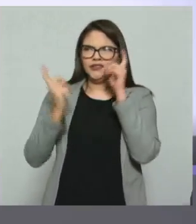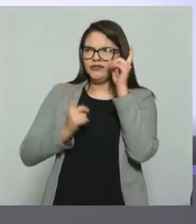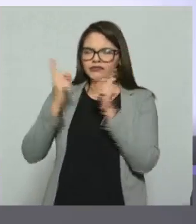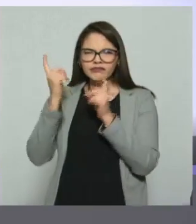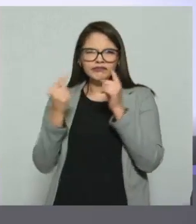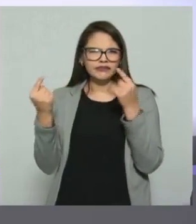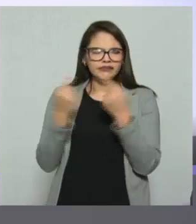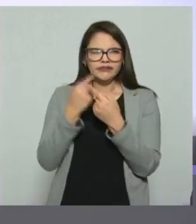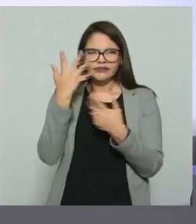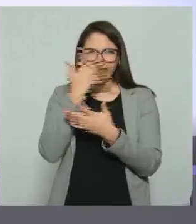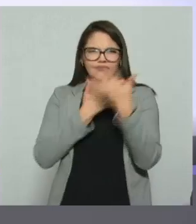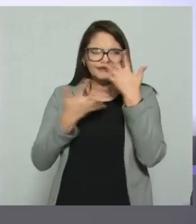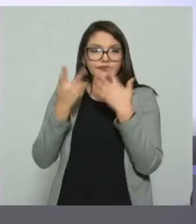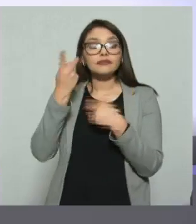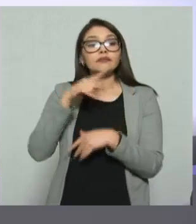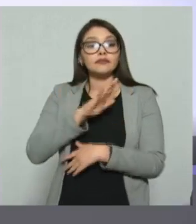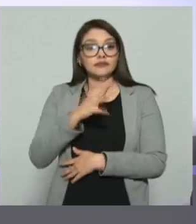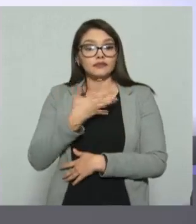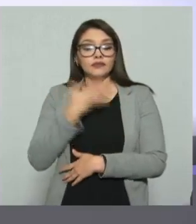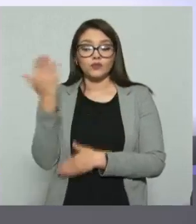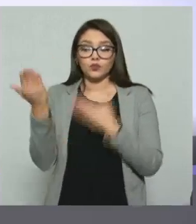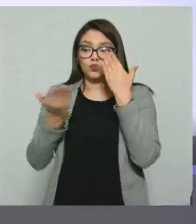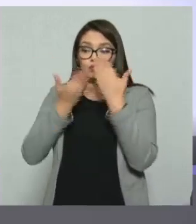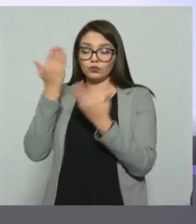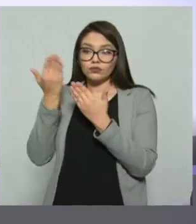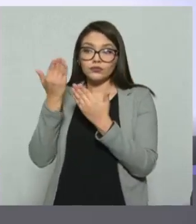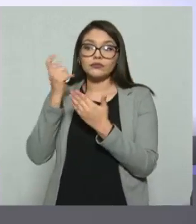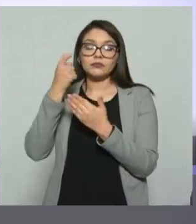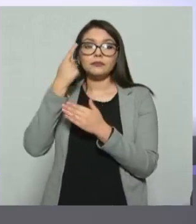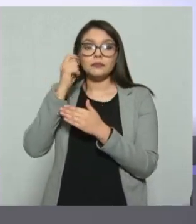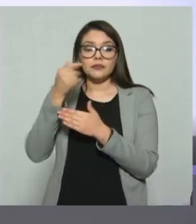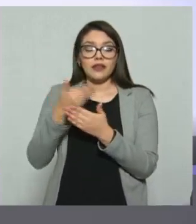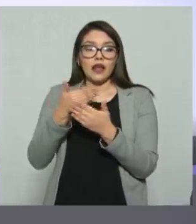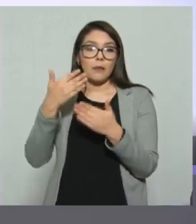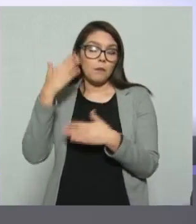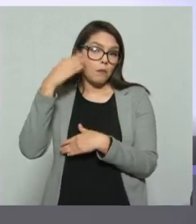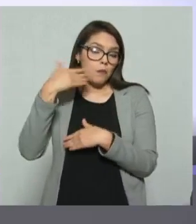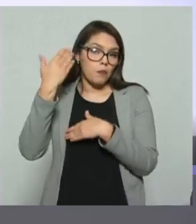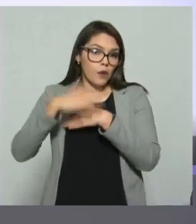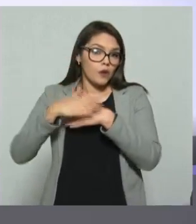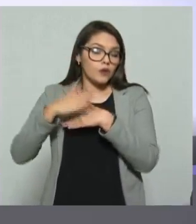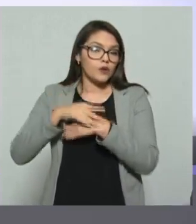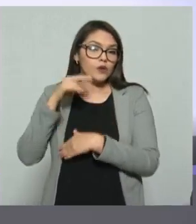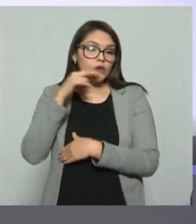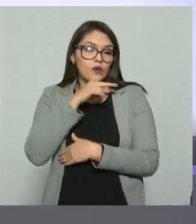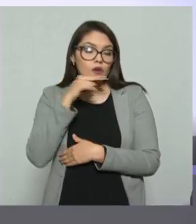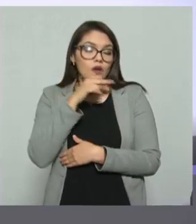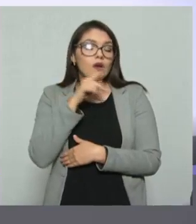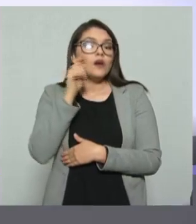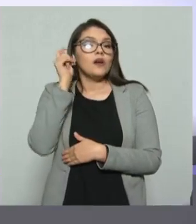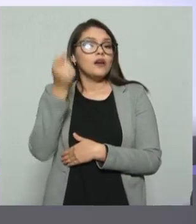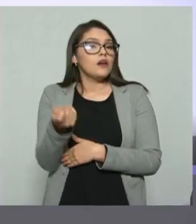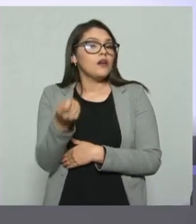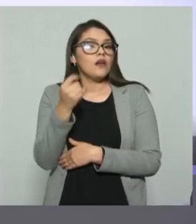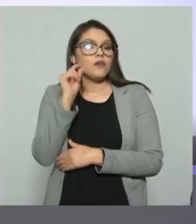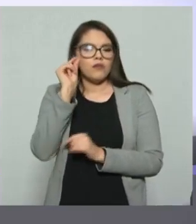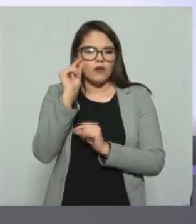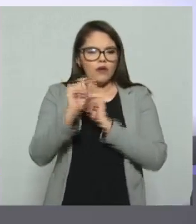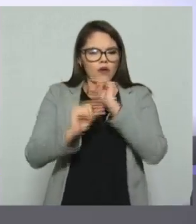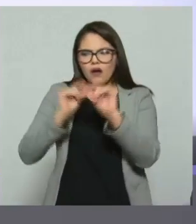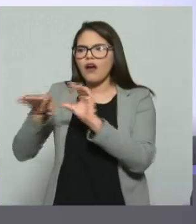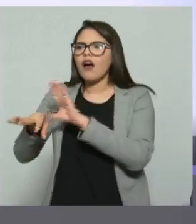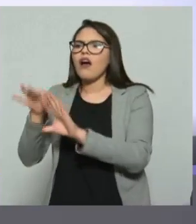Sin embargo, hay estudios que a mediano y a largo plazo van encontrando pues estos resultados en